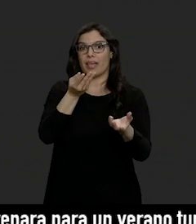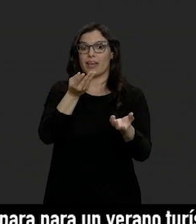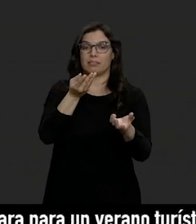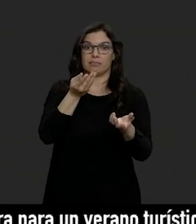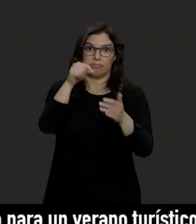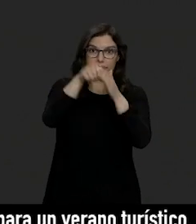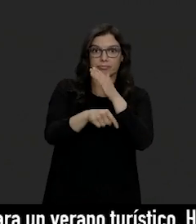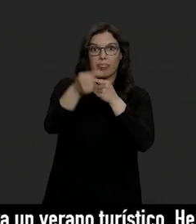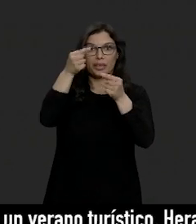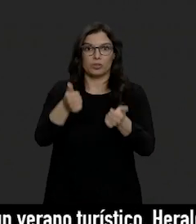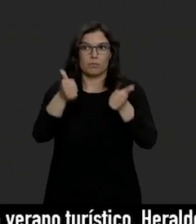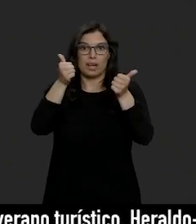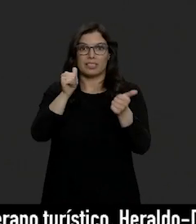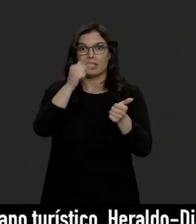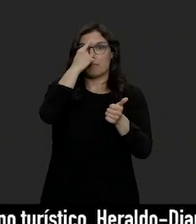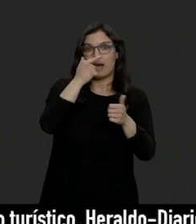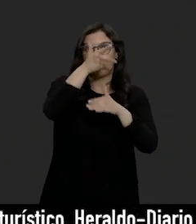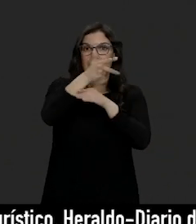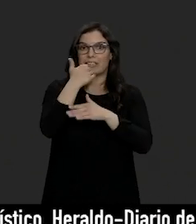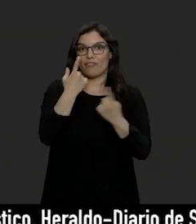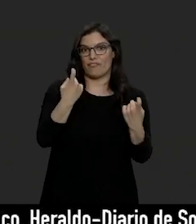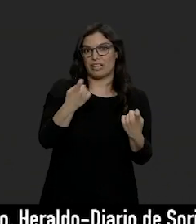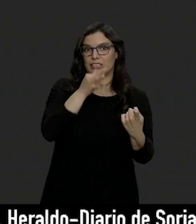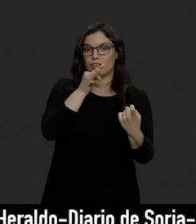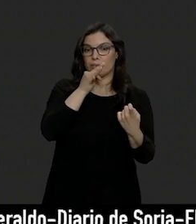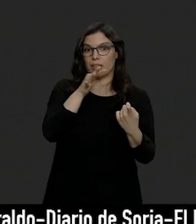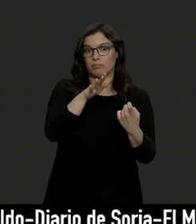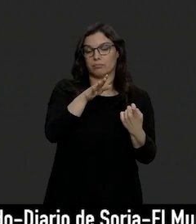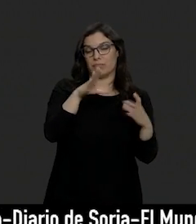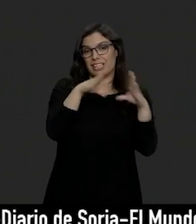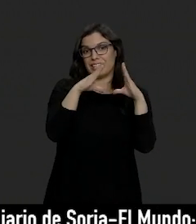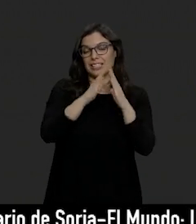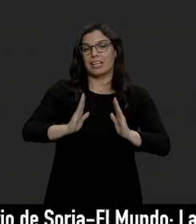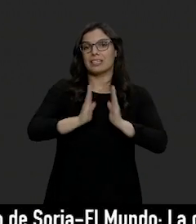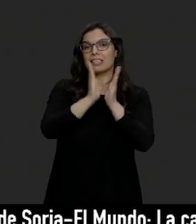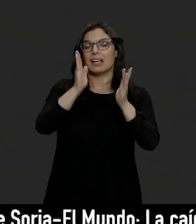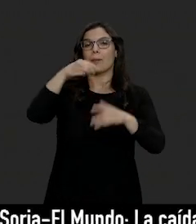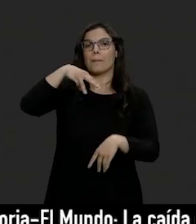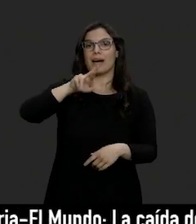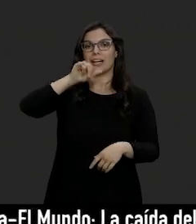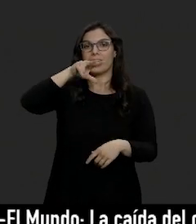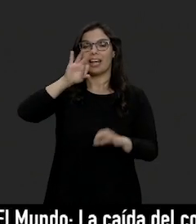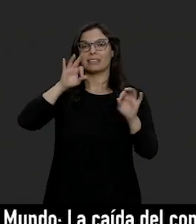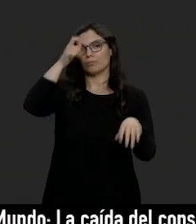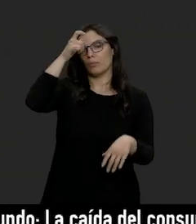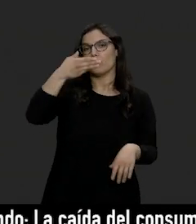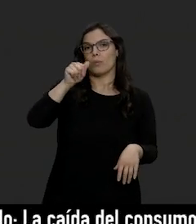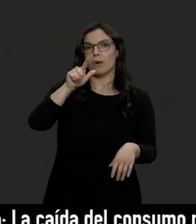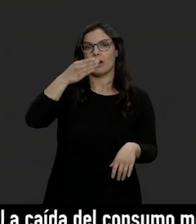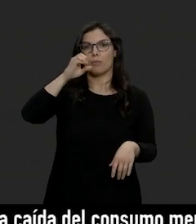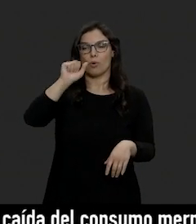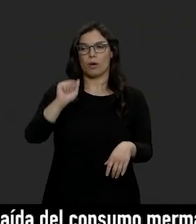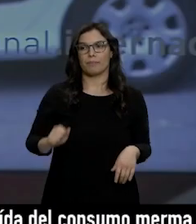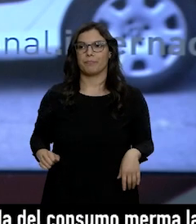ofrecer más datos y las primeras imágenes de lo sucedido, como les contamos, en esa iglesia de Santa Marina de la localidad de Balboa.